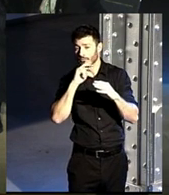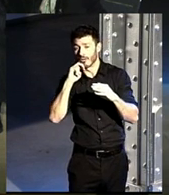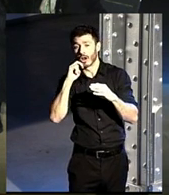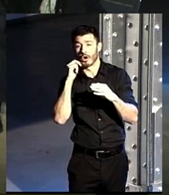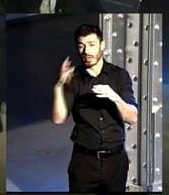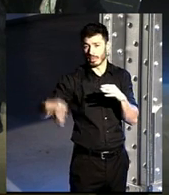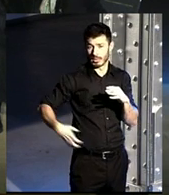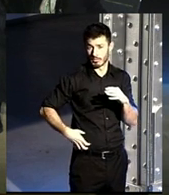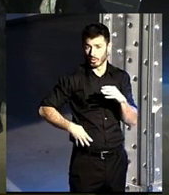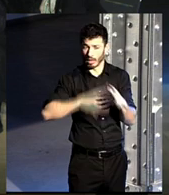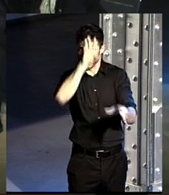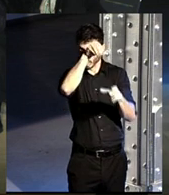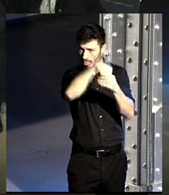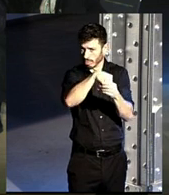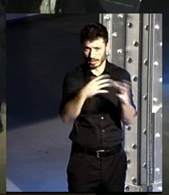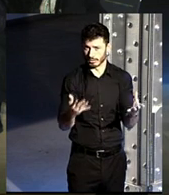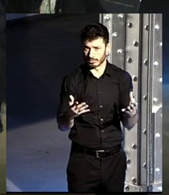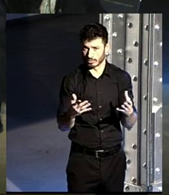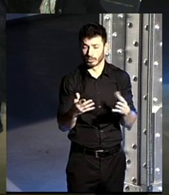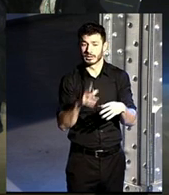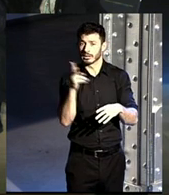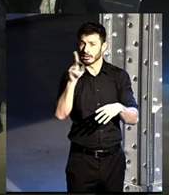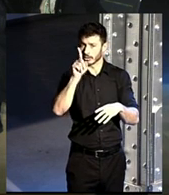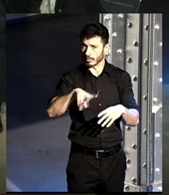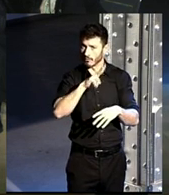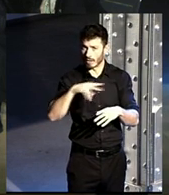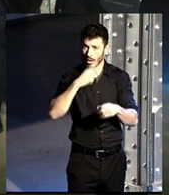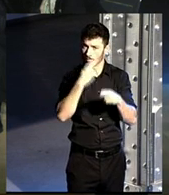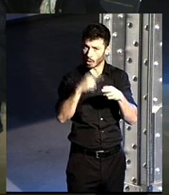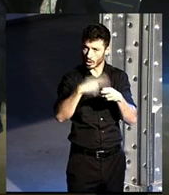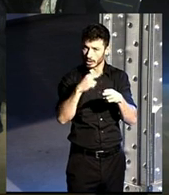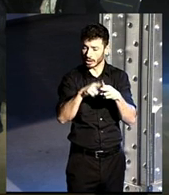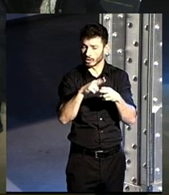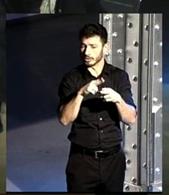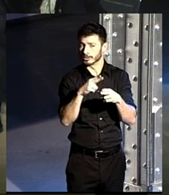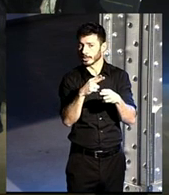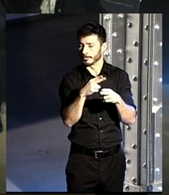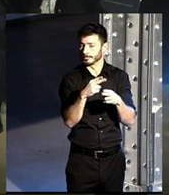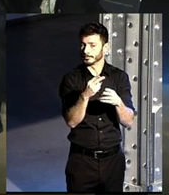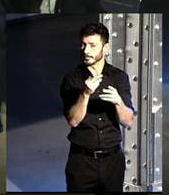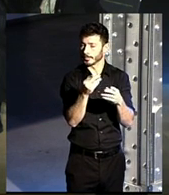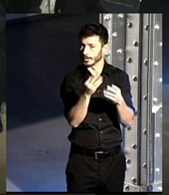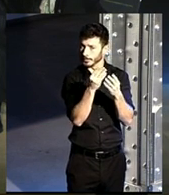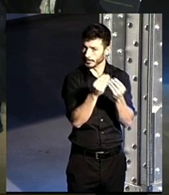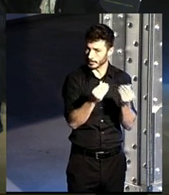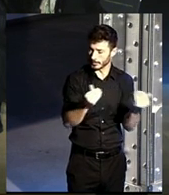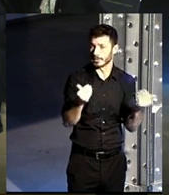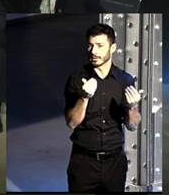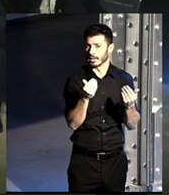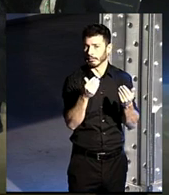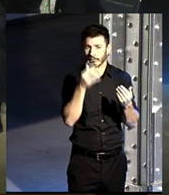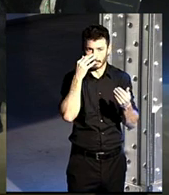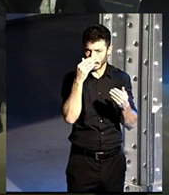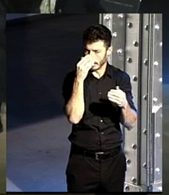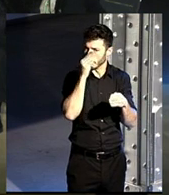del momento, todos los valores políticos que están ausentes de su libro, pero que rezuman en sus escritos, se los lleva buscando ese